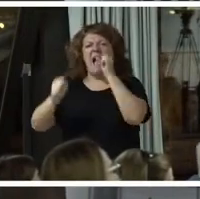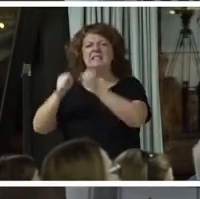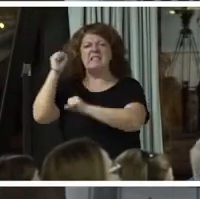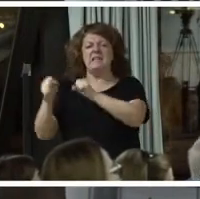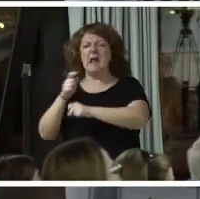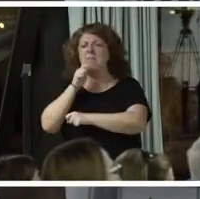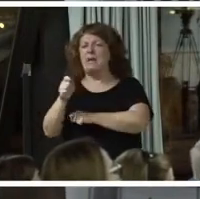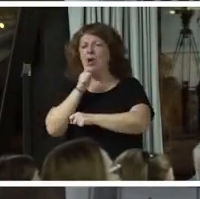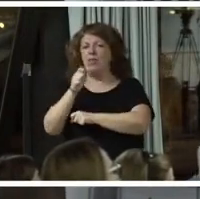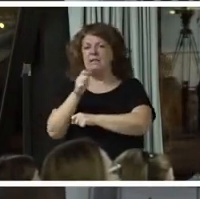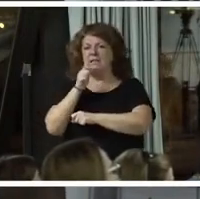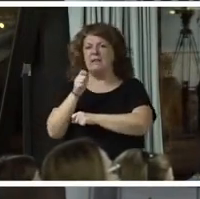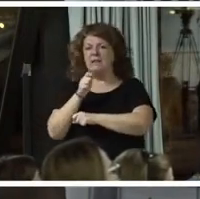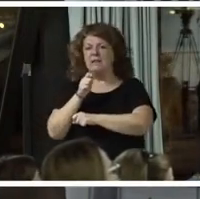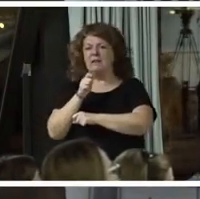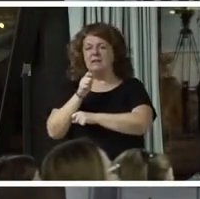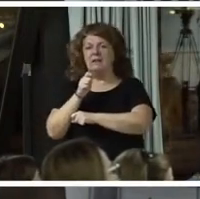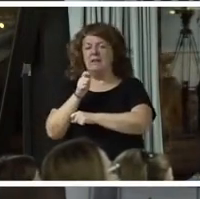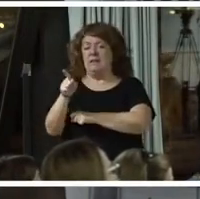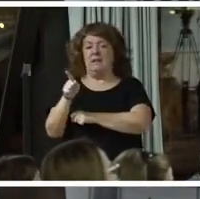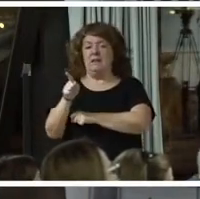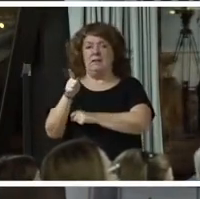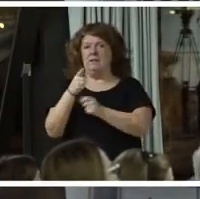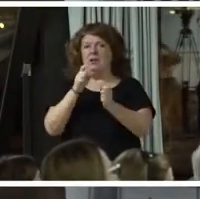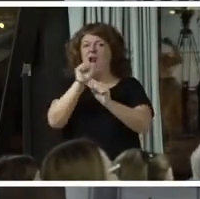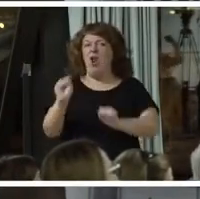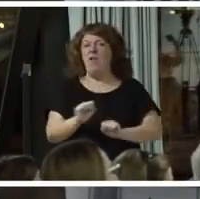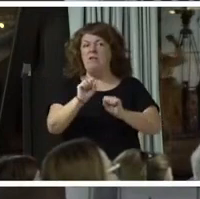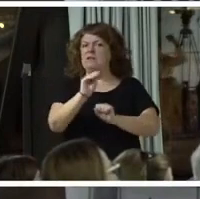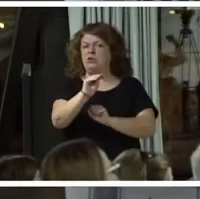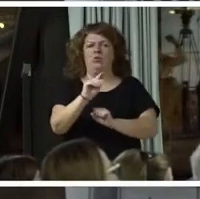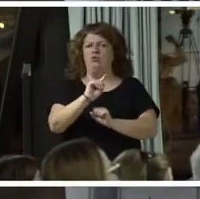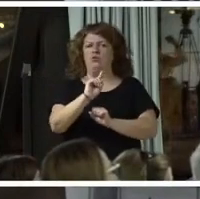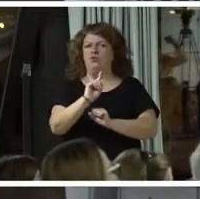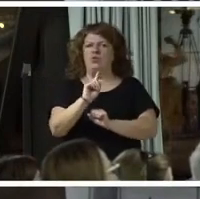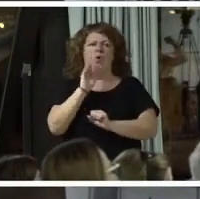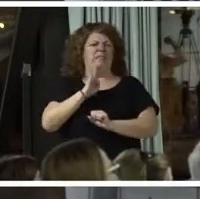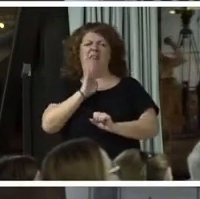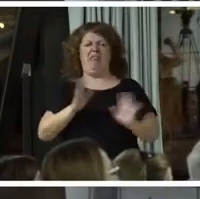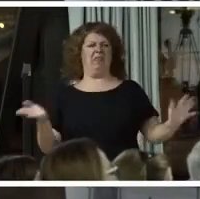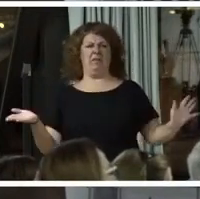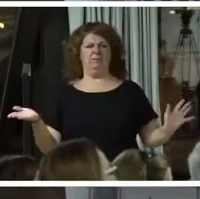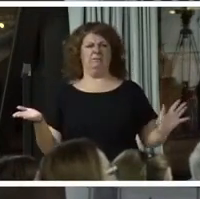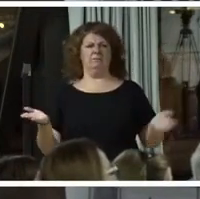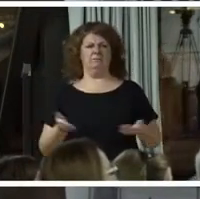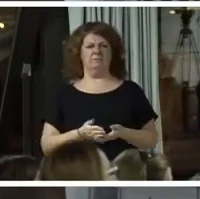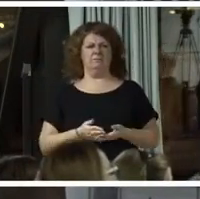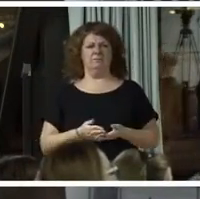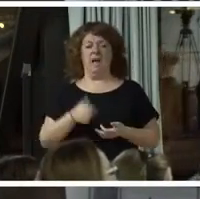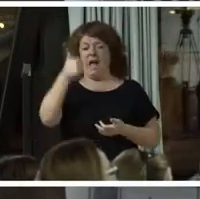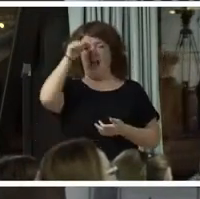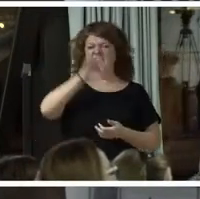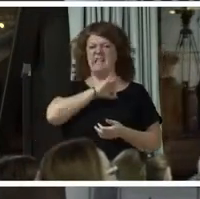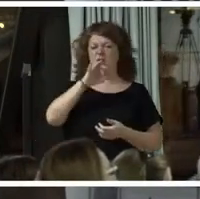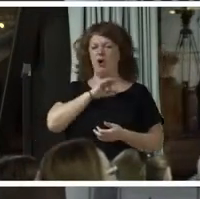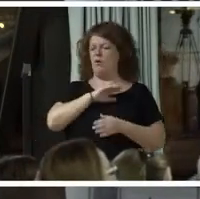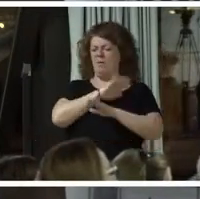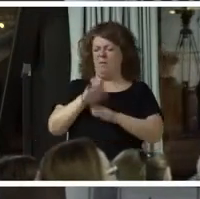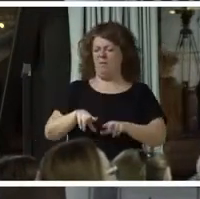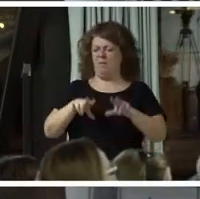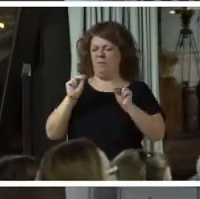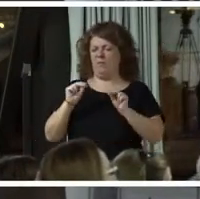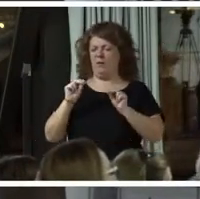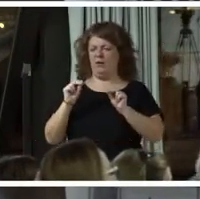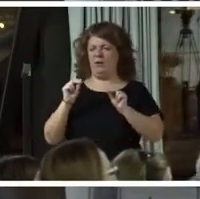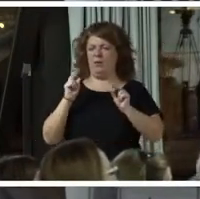periodistas y es indecente lo que usted está defendiendo y el señor al cabo del rato después de que